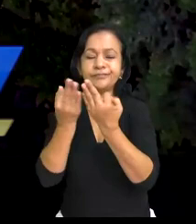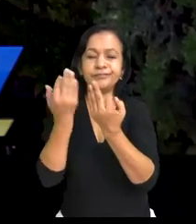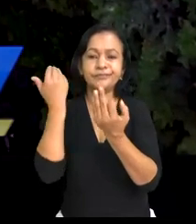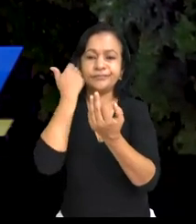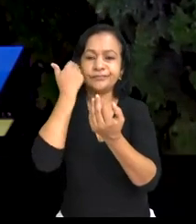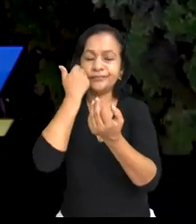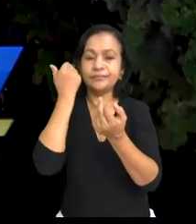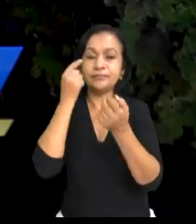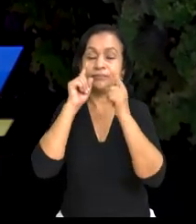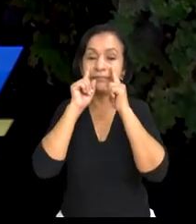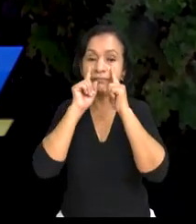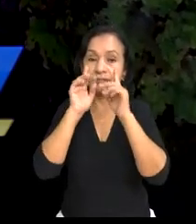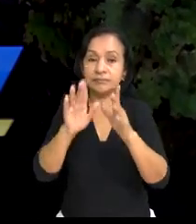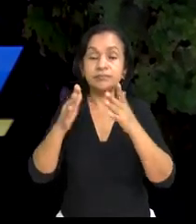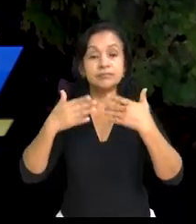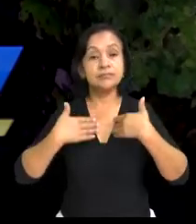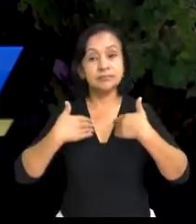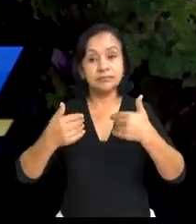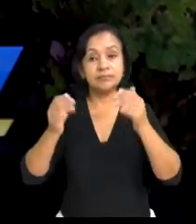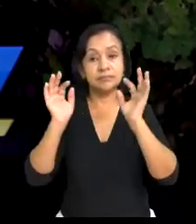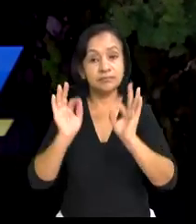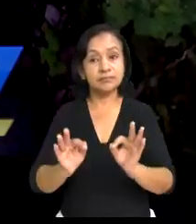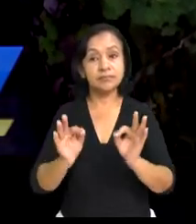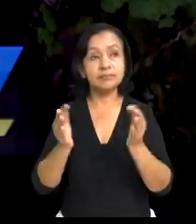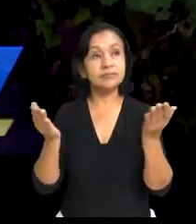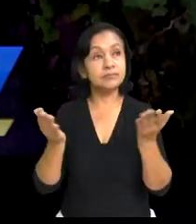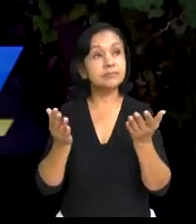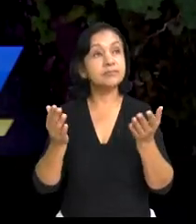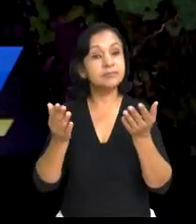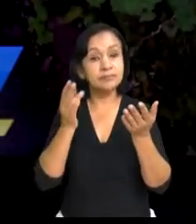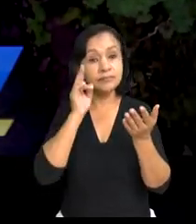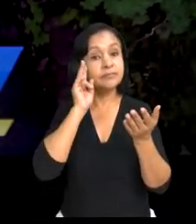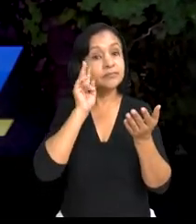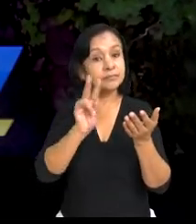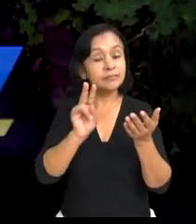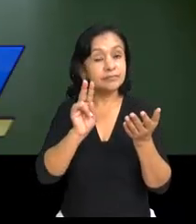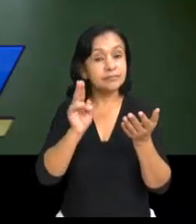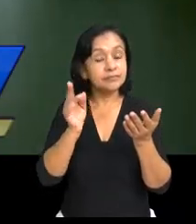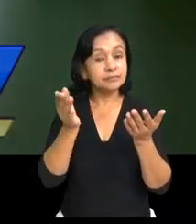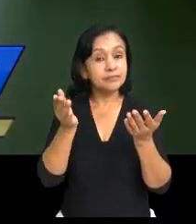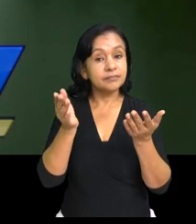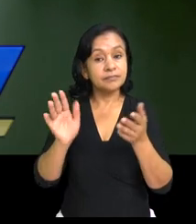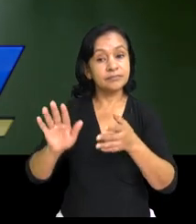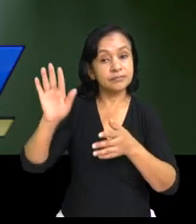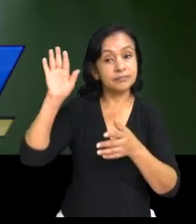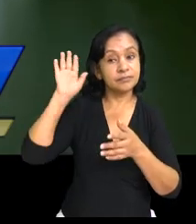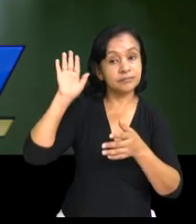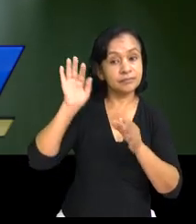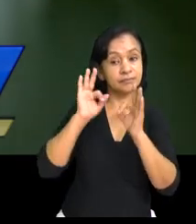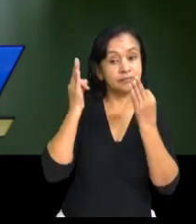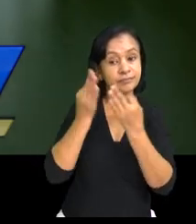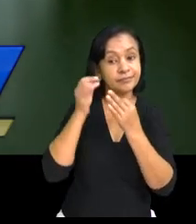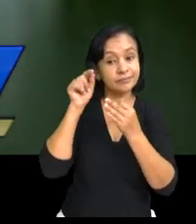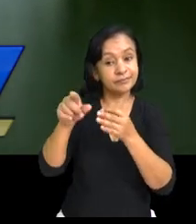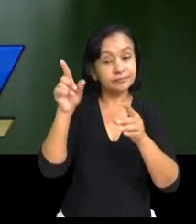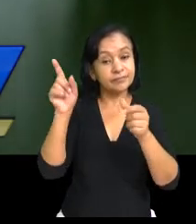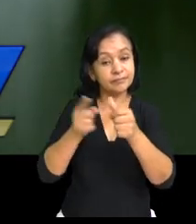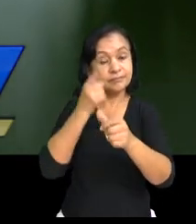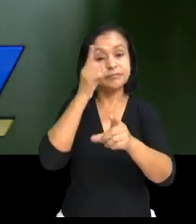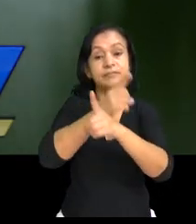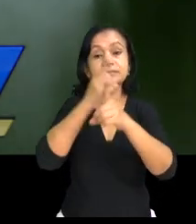para el aseguramiento de la salud. Okay. Y eso entonces nosotros hemos visto, si la familia no se compromete, nosotros estamos